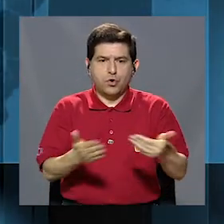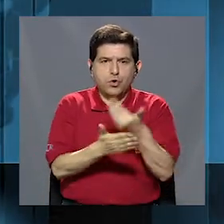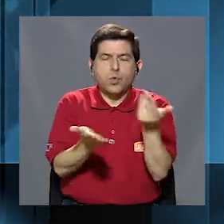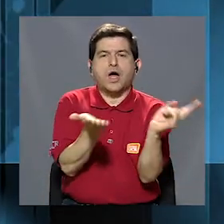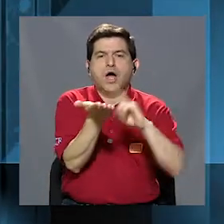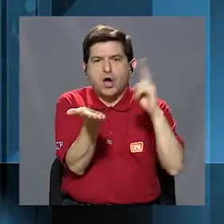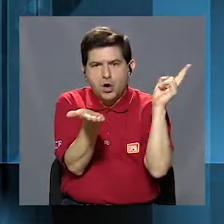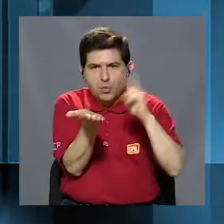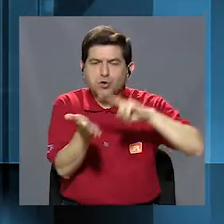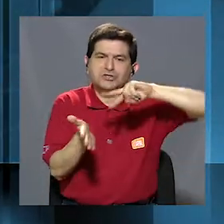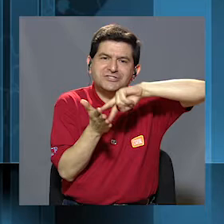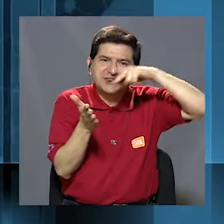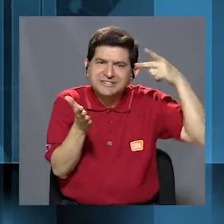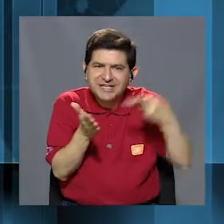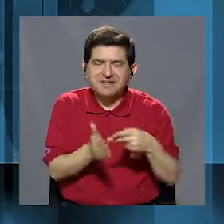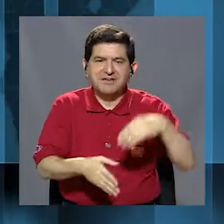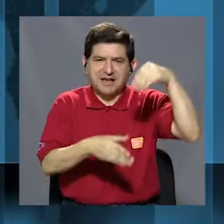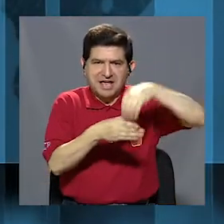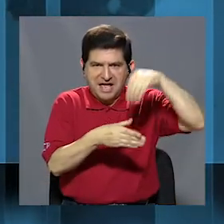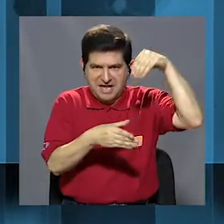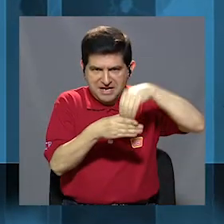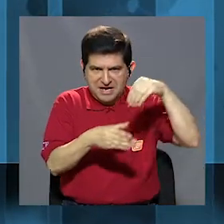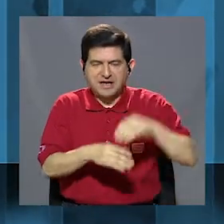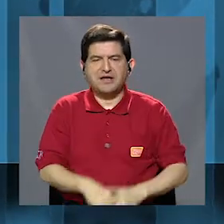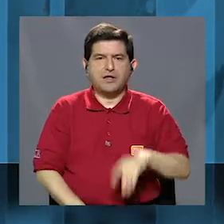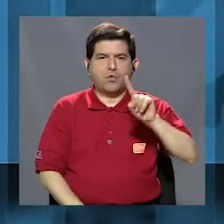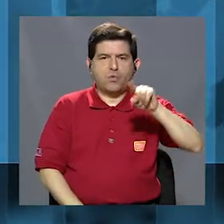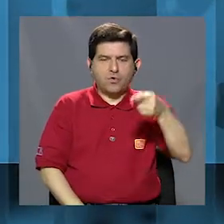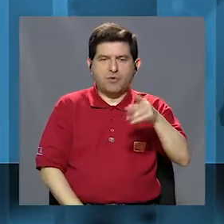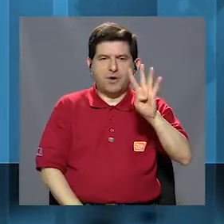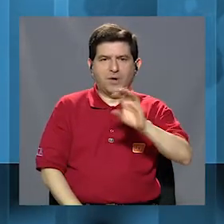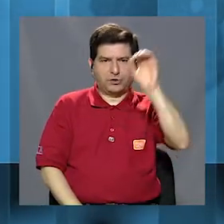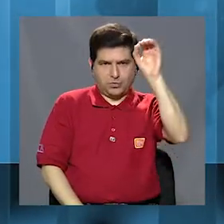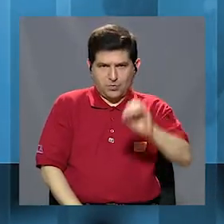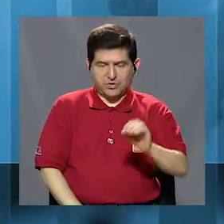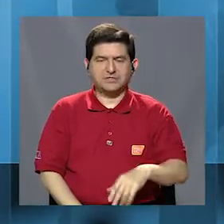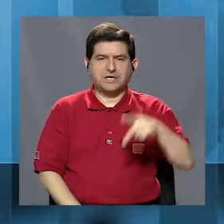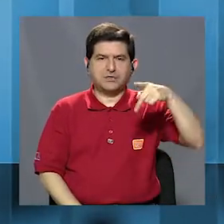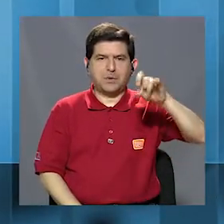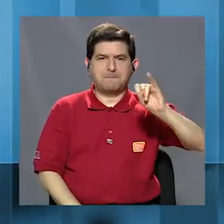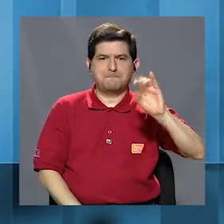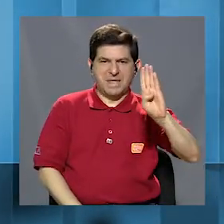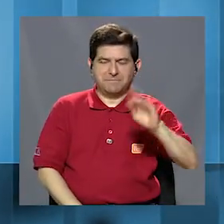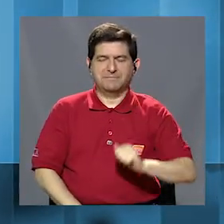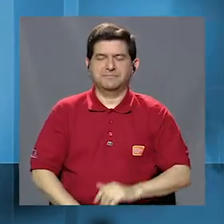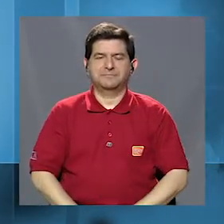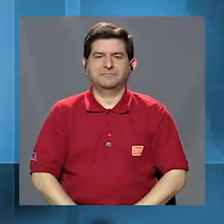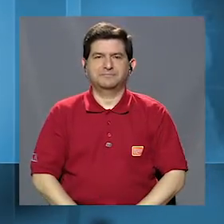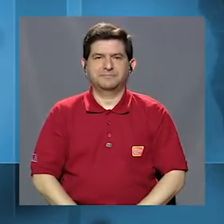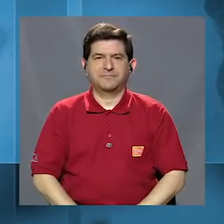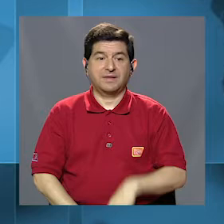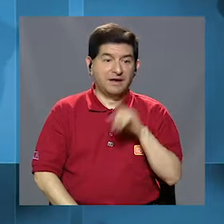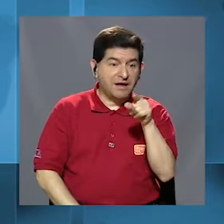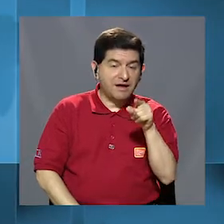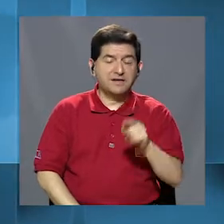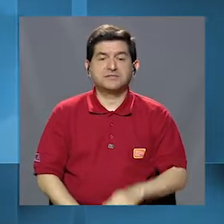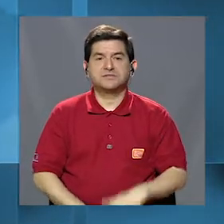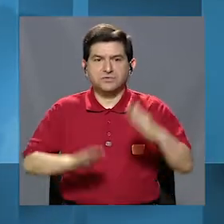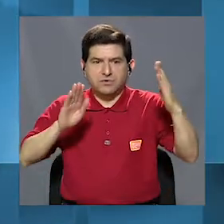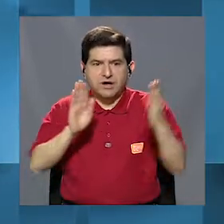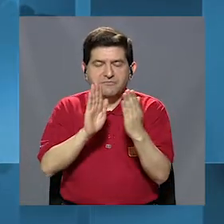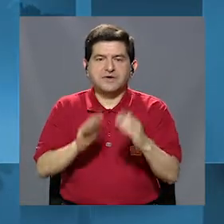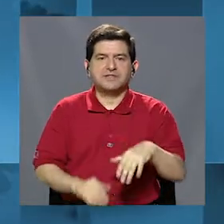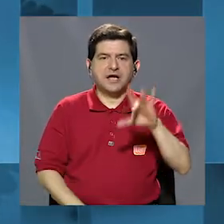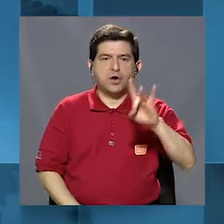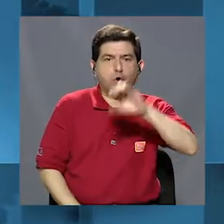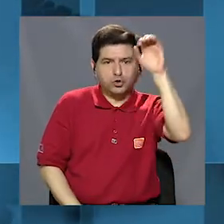los nuevos impuestos significarían ingresos de 1,4% del Producto Interno Bruto. Esto